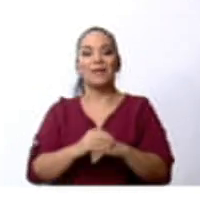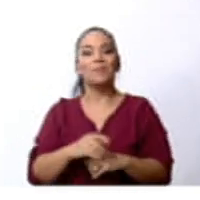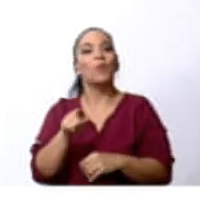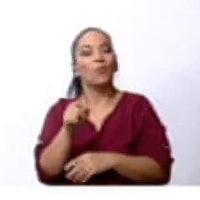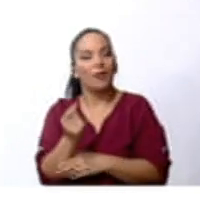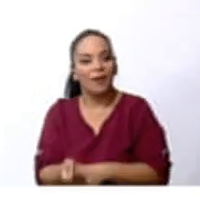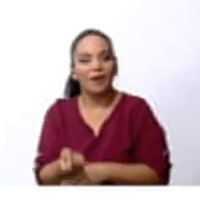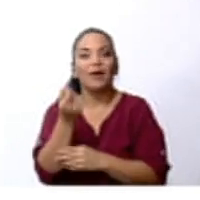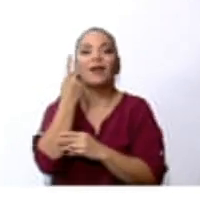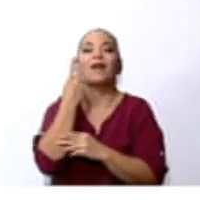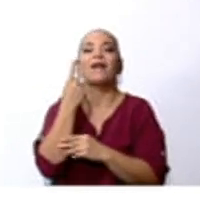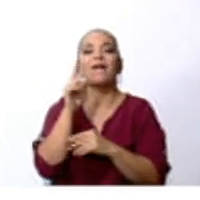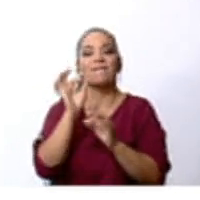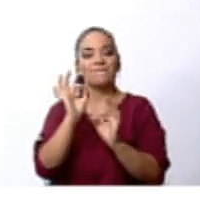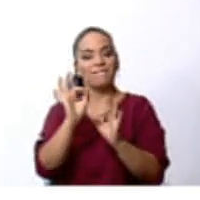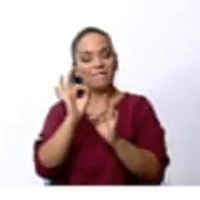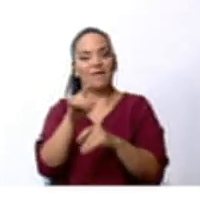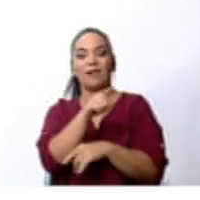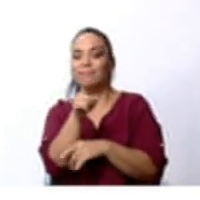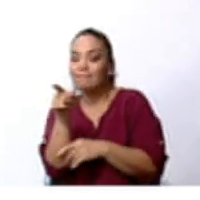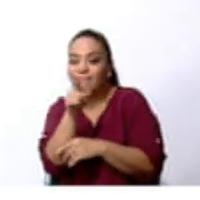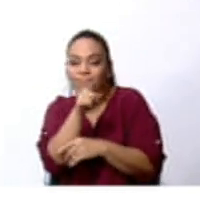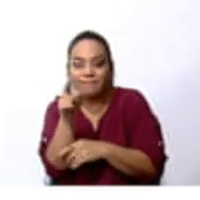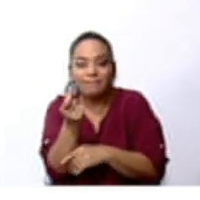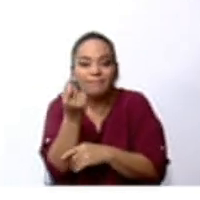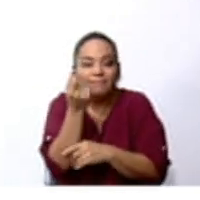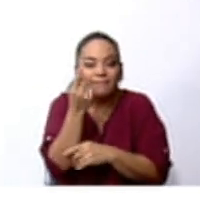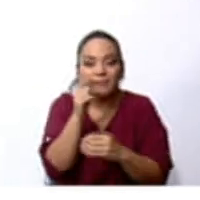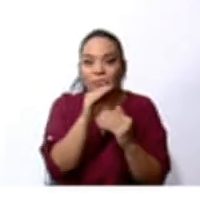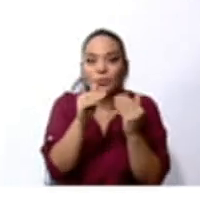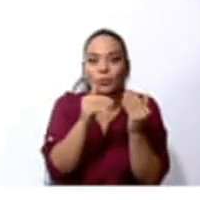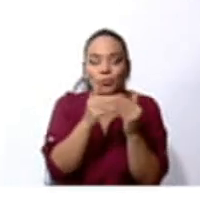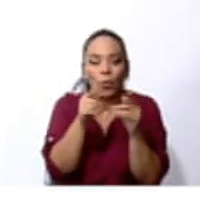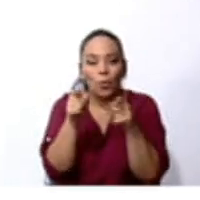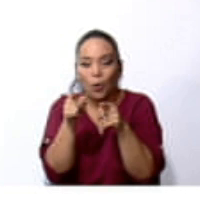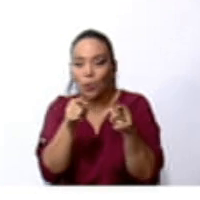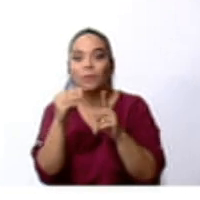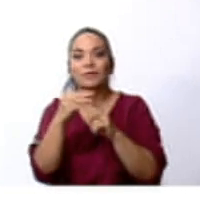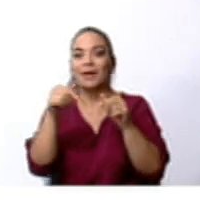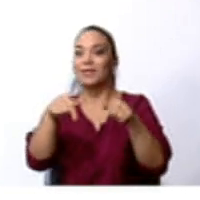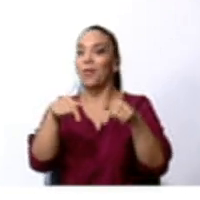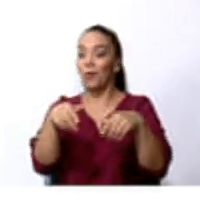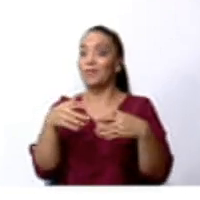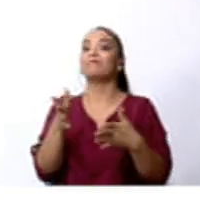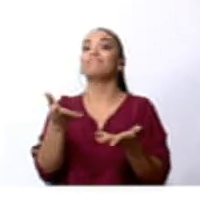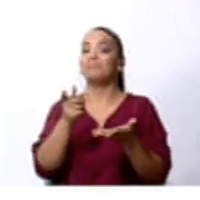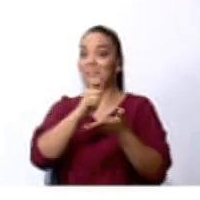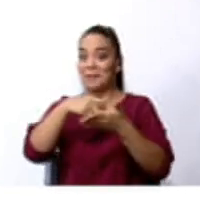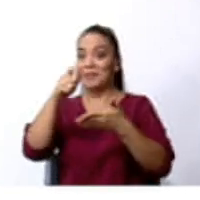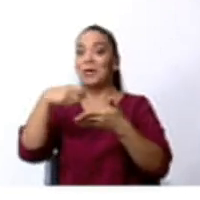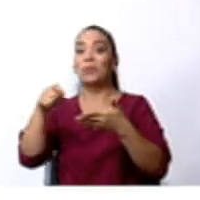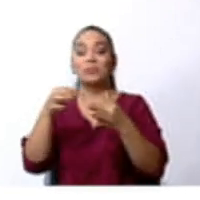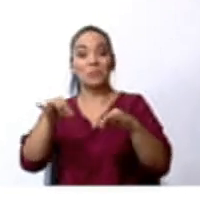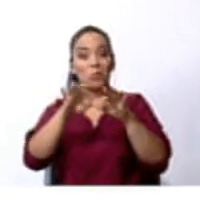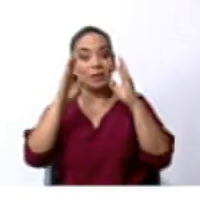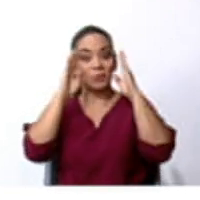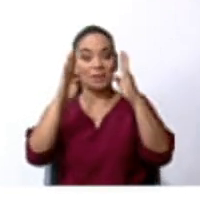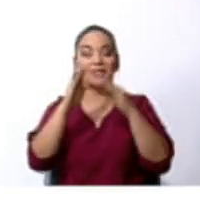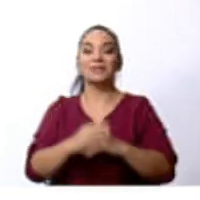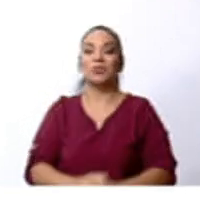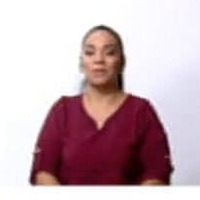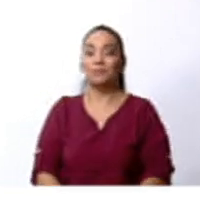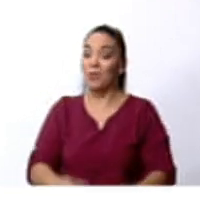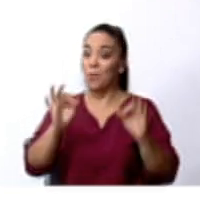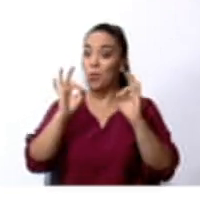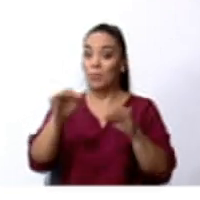interpretar bien y poder leer todos los mensajes que traigo el día de hoy en la letra cursiva. Muy bien,